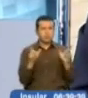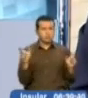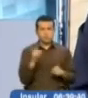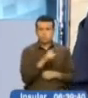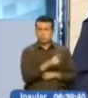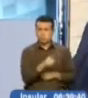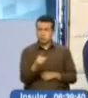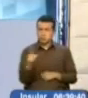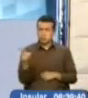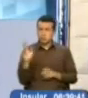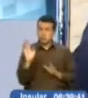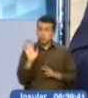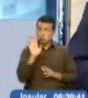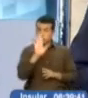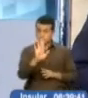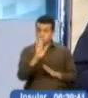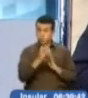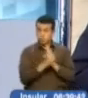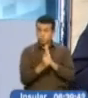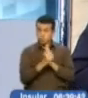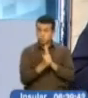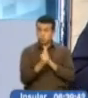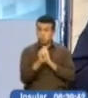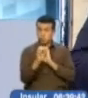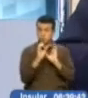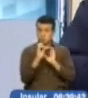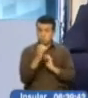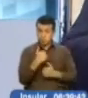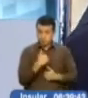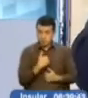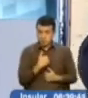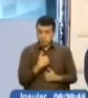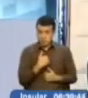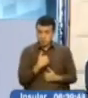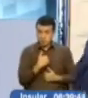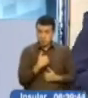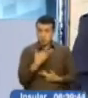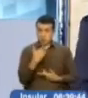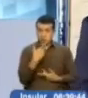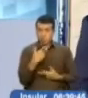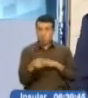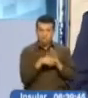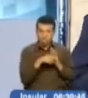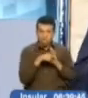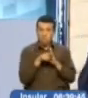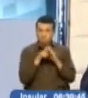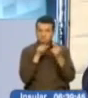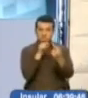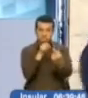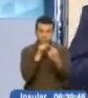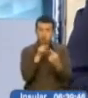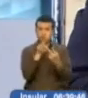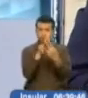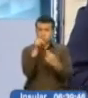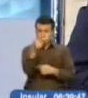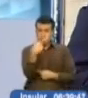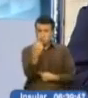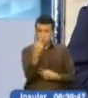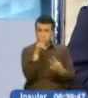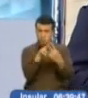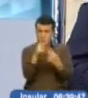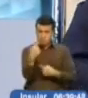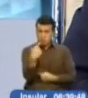personas. ¿Usted es capaz de hablar mal de mí? ¿Yo soy capaz de hablar mal de usted? ¿Yo lo conozco? ¿Usted me